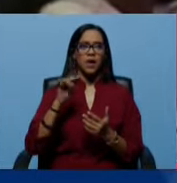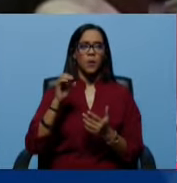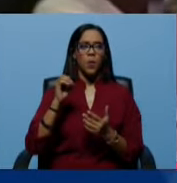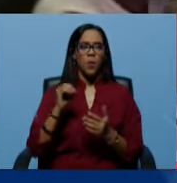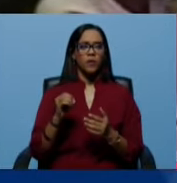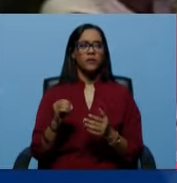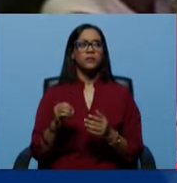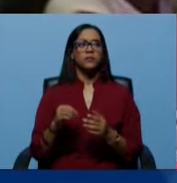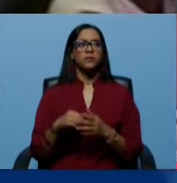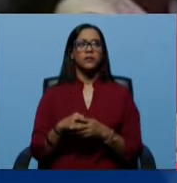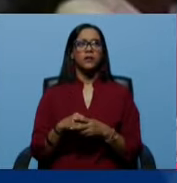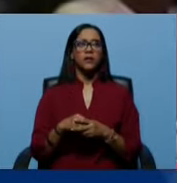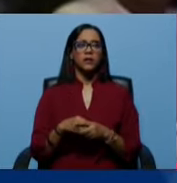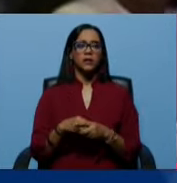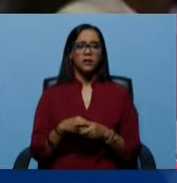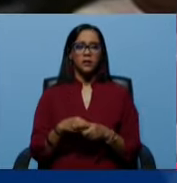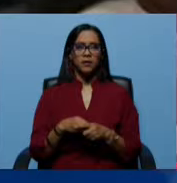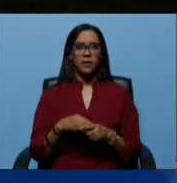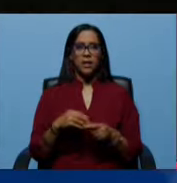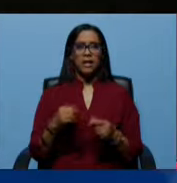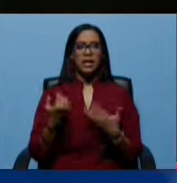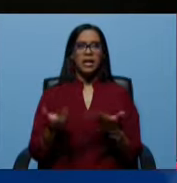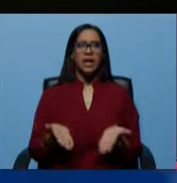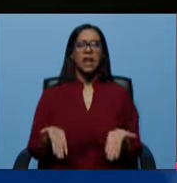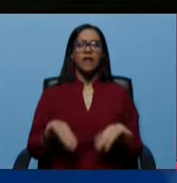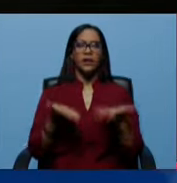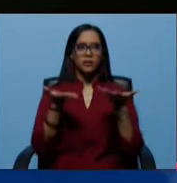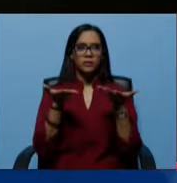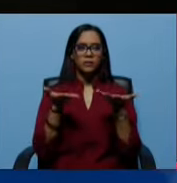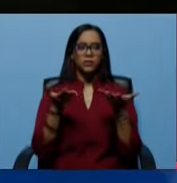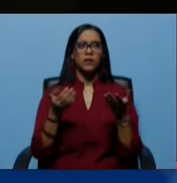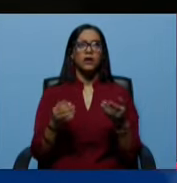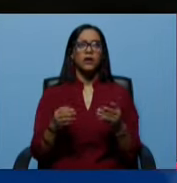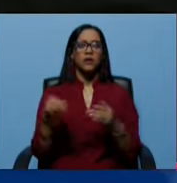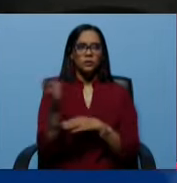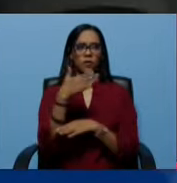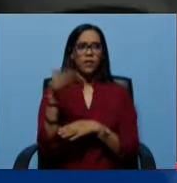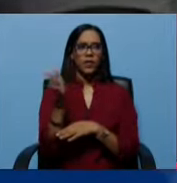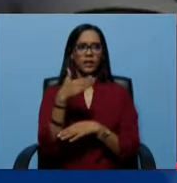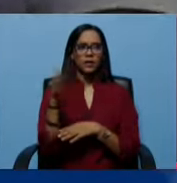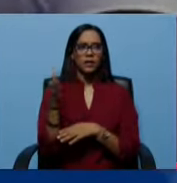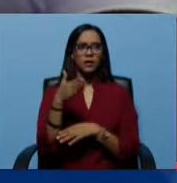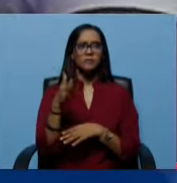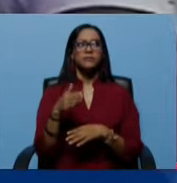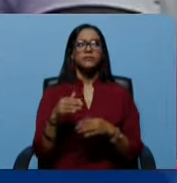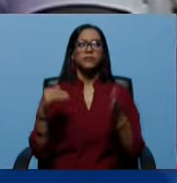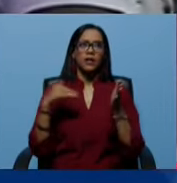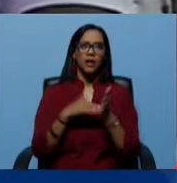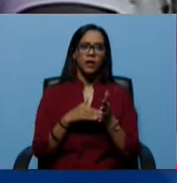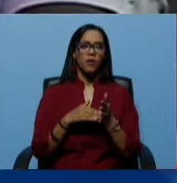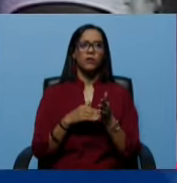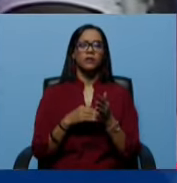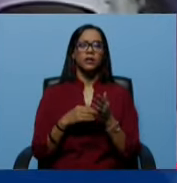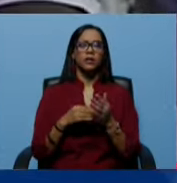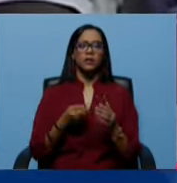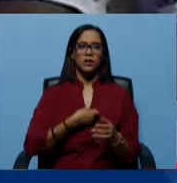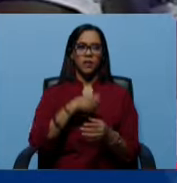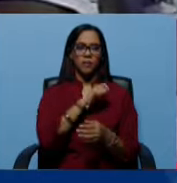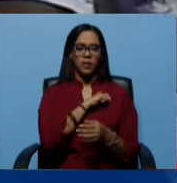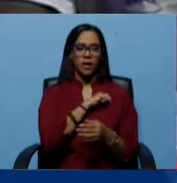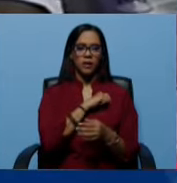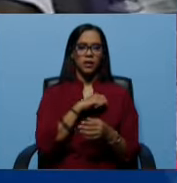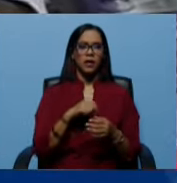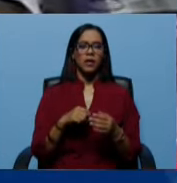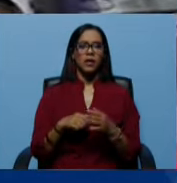fue quien levantó su bandera en contra de la colonia española en